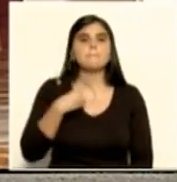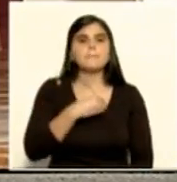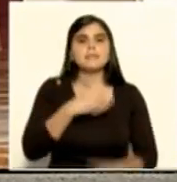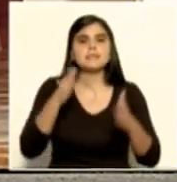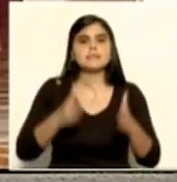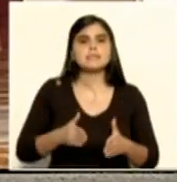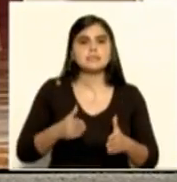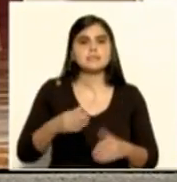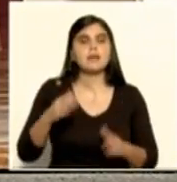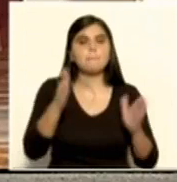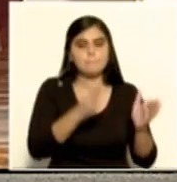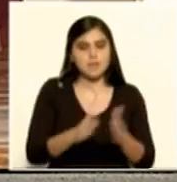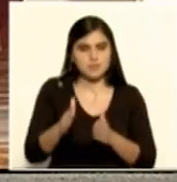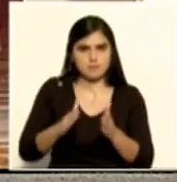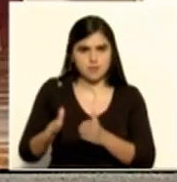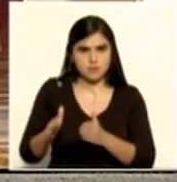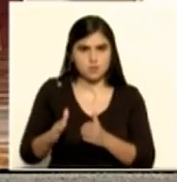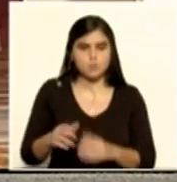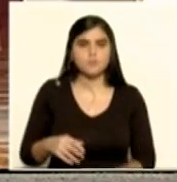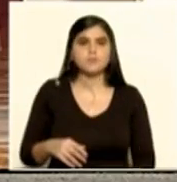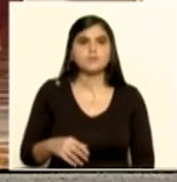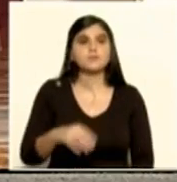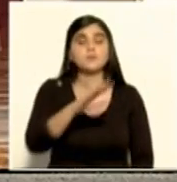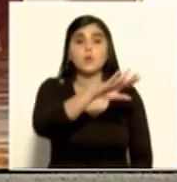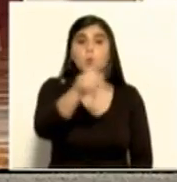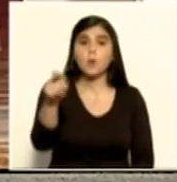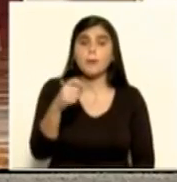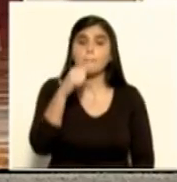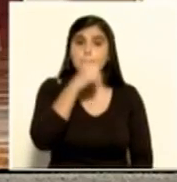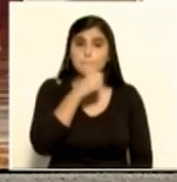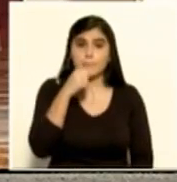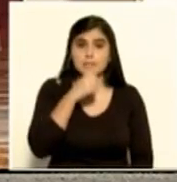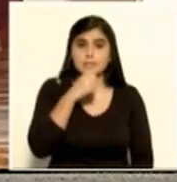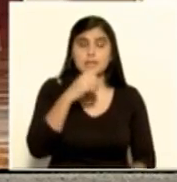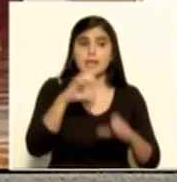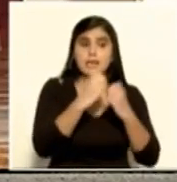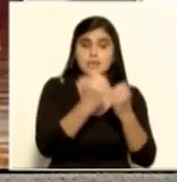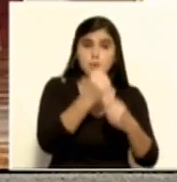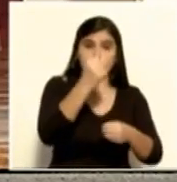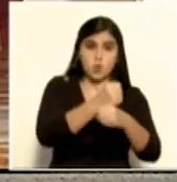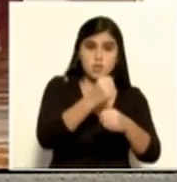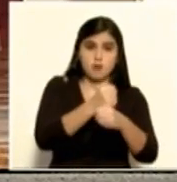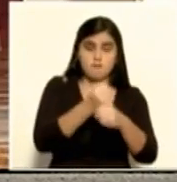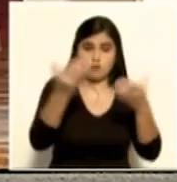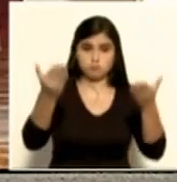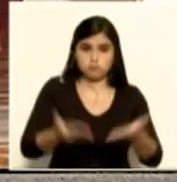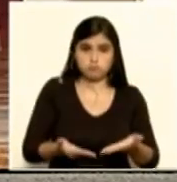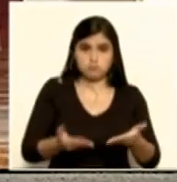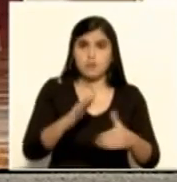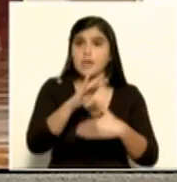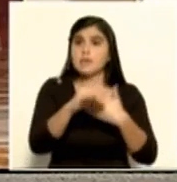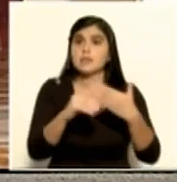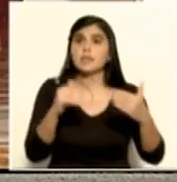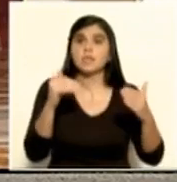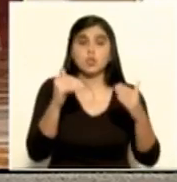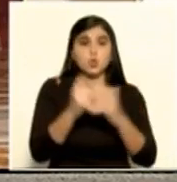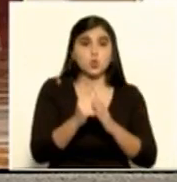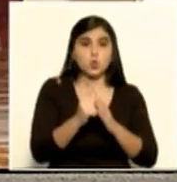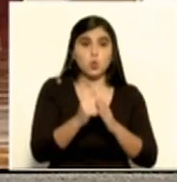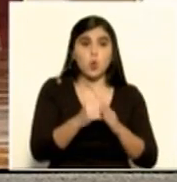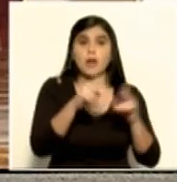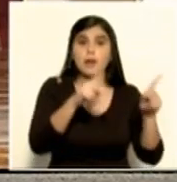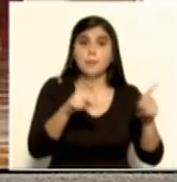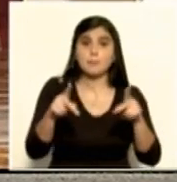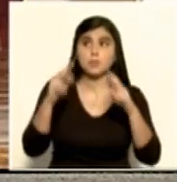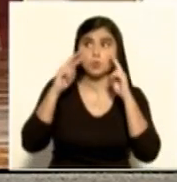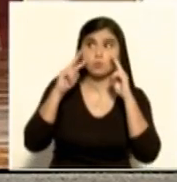Planificación, estimados periodistas, equipo de trabajo presente y toda la población nacional